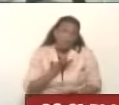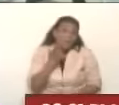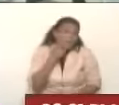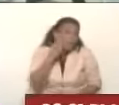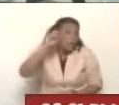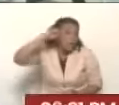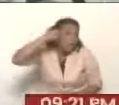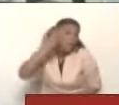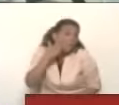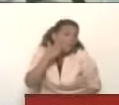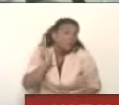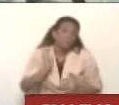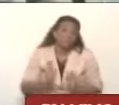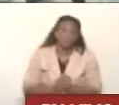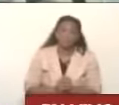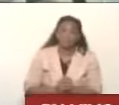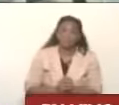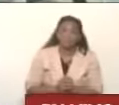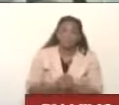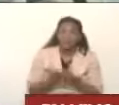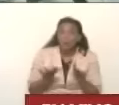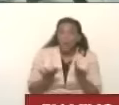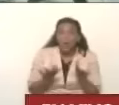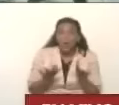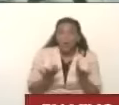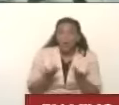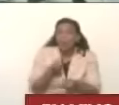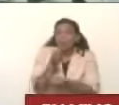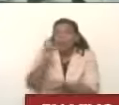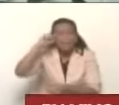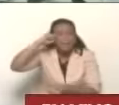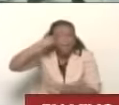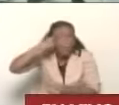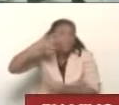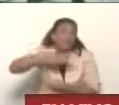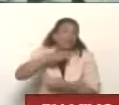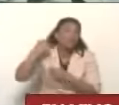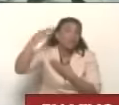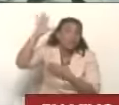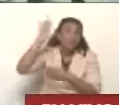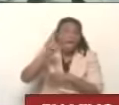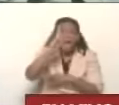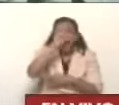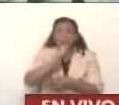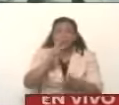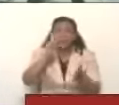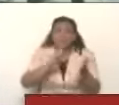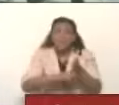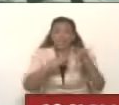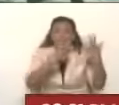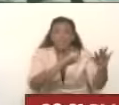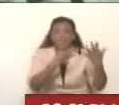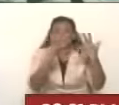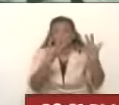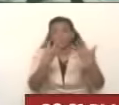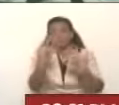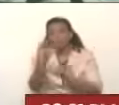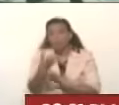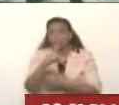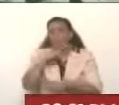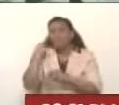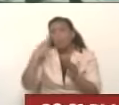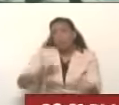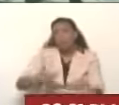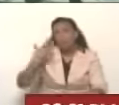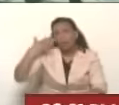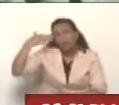mamá. Es como que lo estuviera haciendo por ella. Ella se fue en el año 94, como lo dije ahorita. Se fue